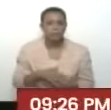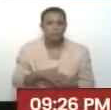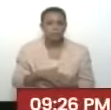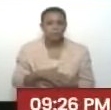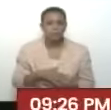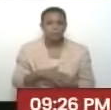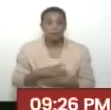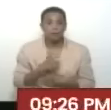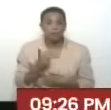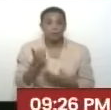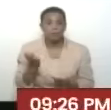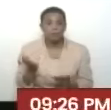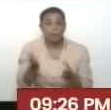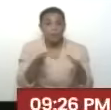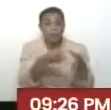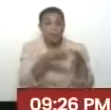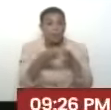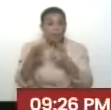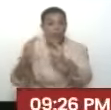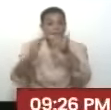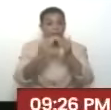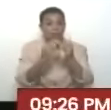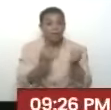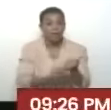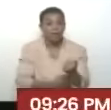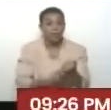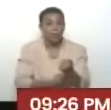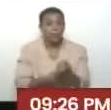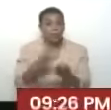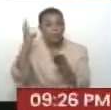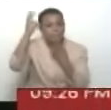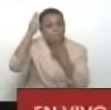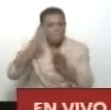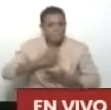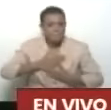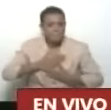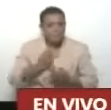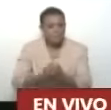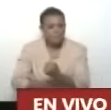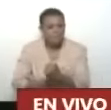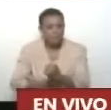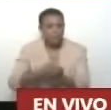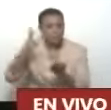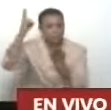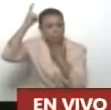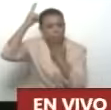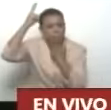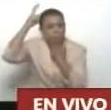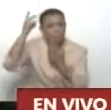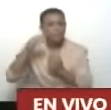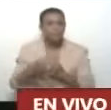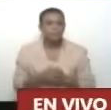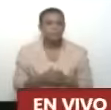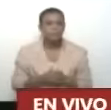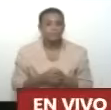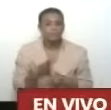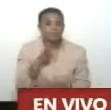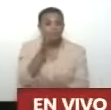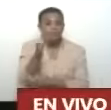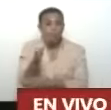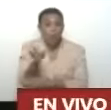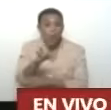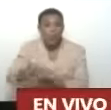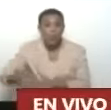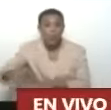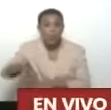nuestros hermanos indígenas, mis hermanos indígenas, fueron hasta el